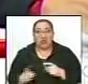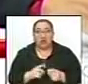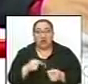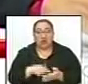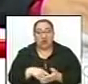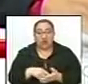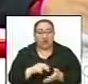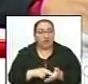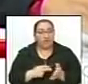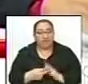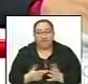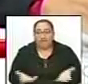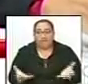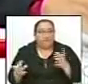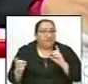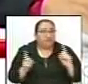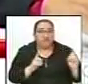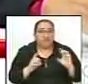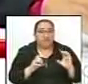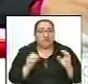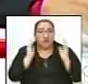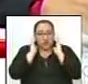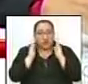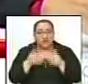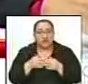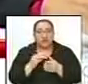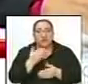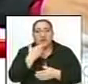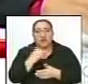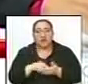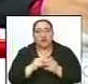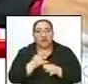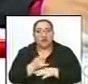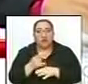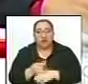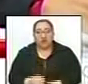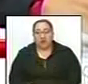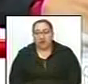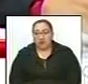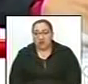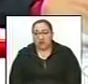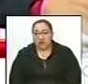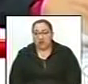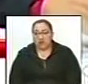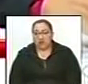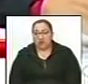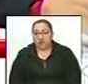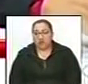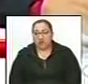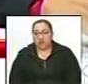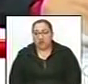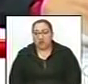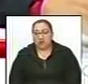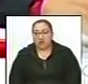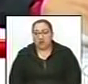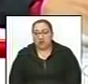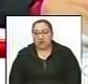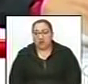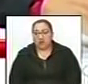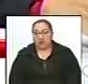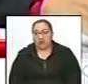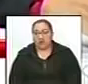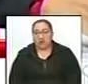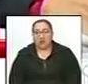estado fundamentalmente concentrado en quienes acusan. La democracia es pues precisamente eso.